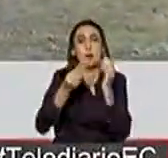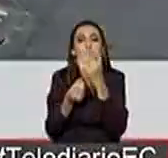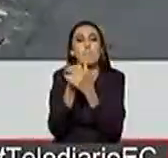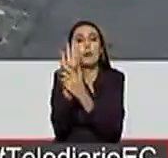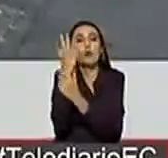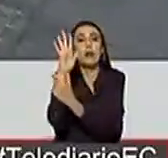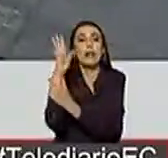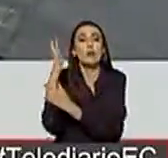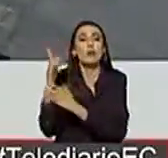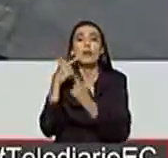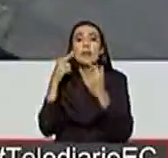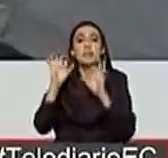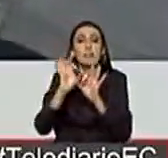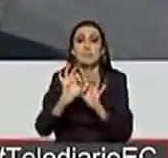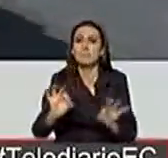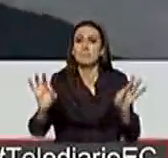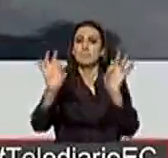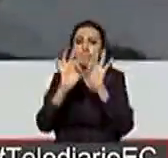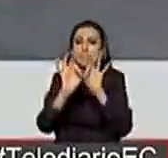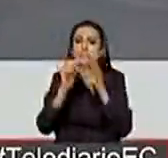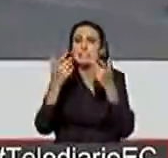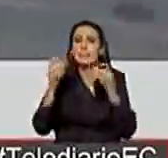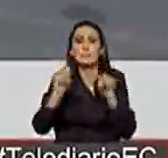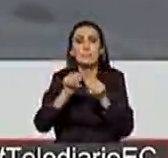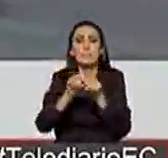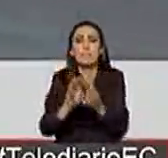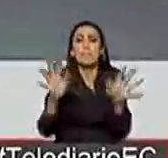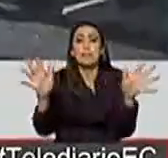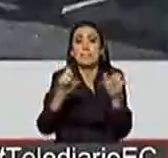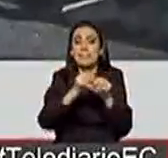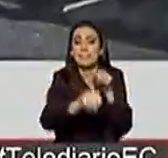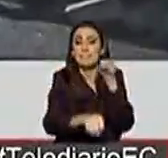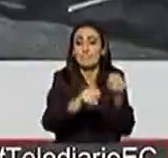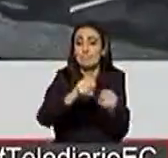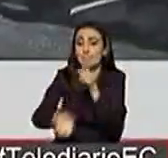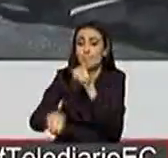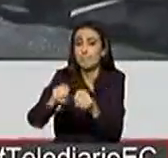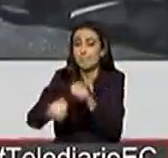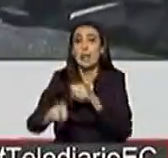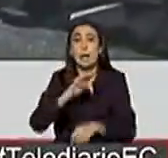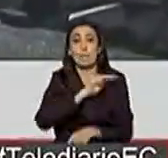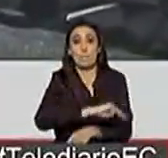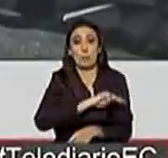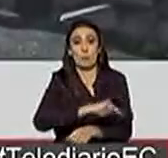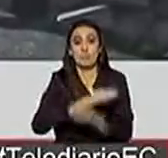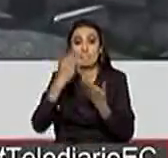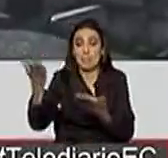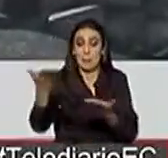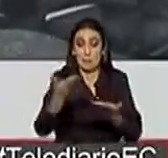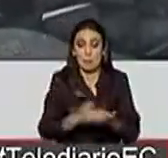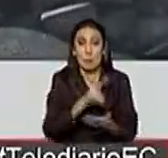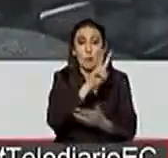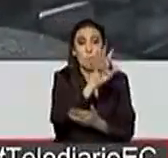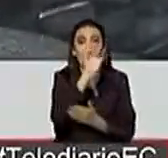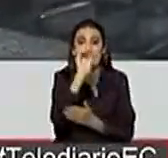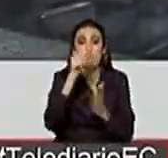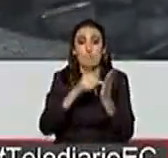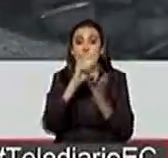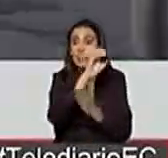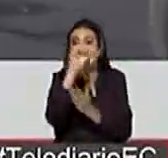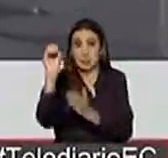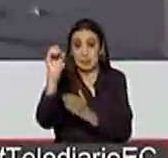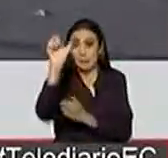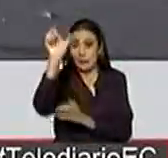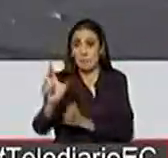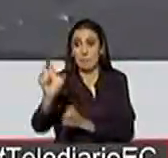desde el punto más afectado tras 12 días de manifestaciones el municipio dispuso que sus 20 mil funcionarios salgan a las